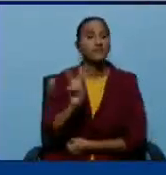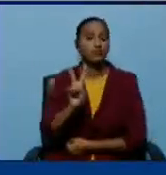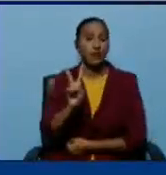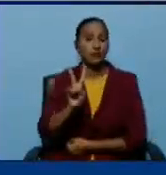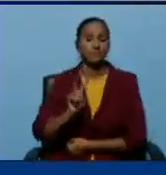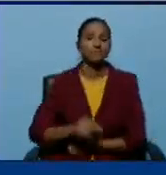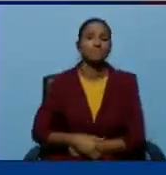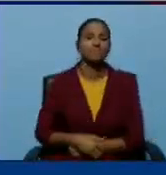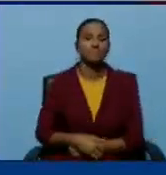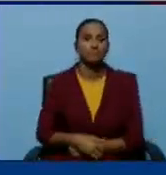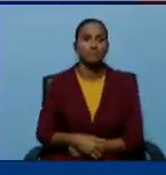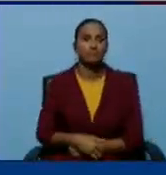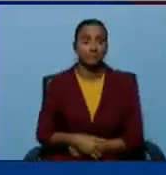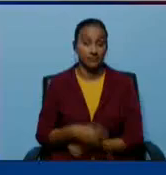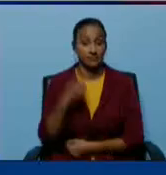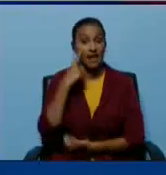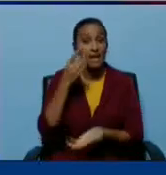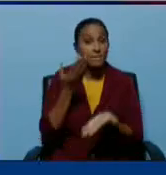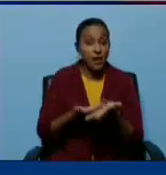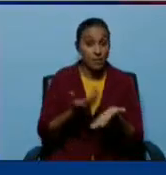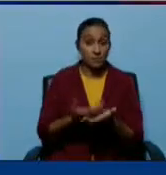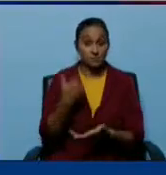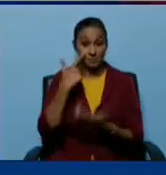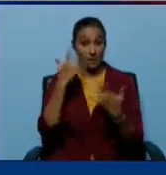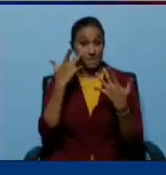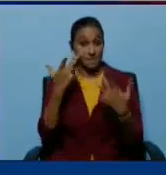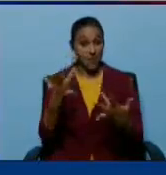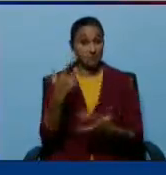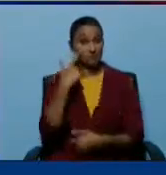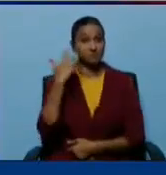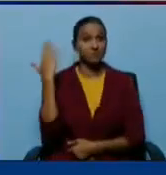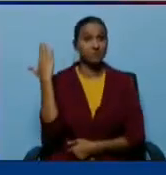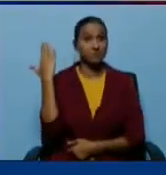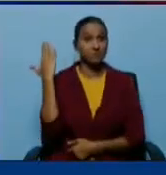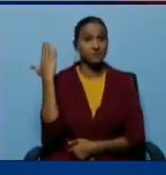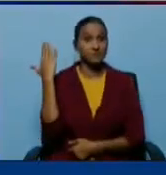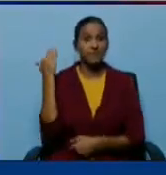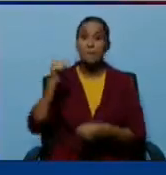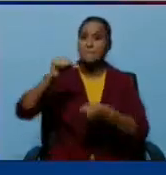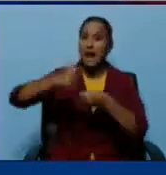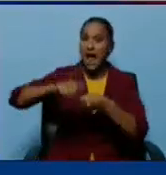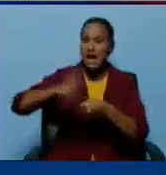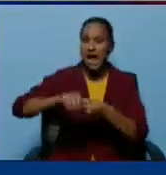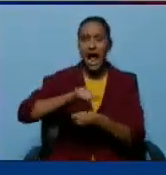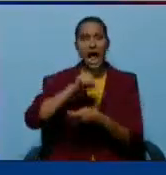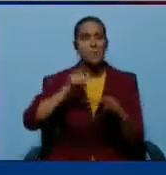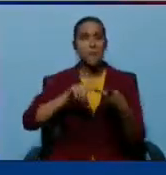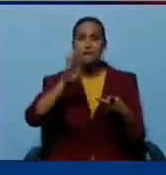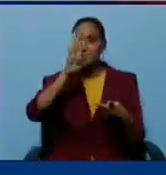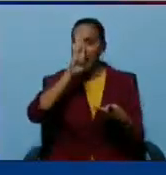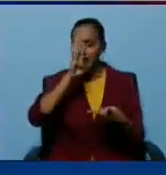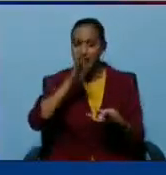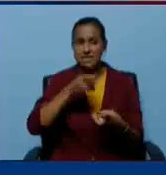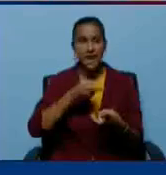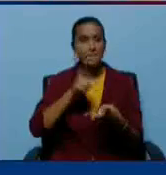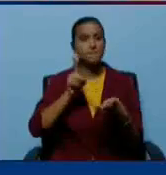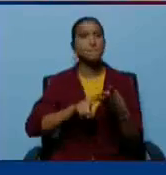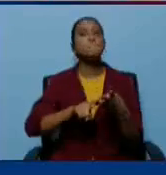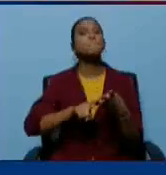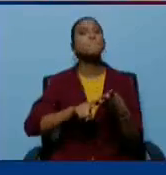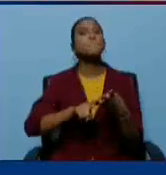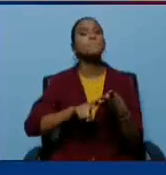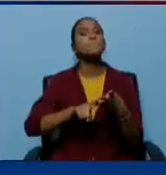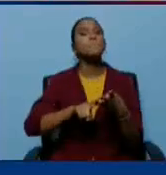Es muy evidente. En Maracaibo, en Barinas, en Amazonas, en